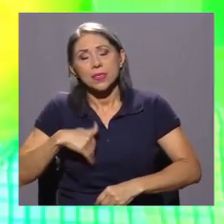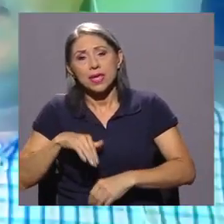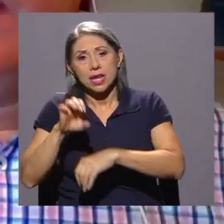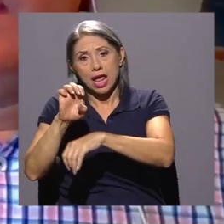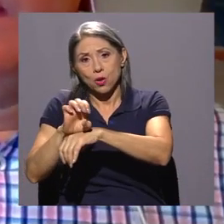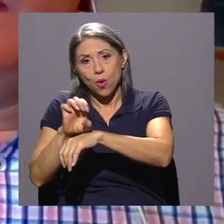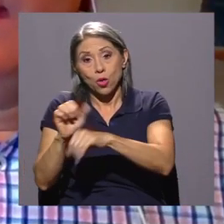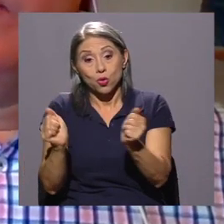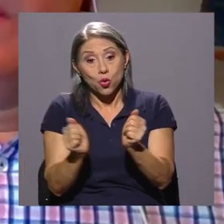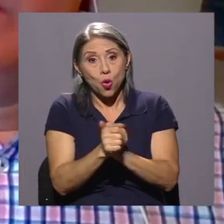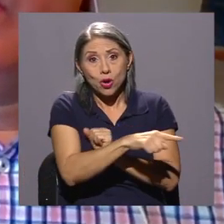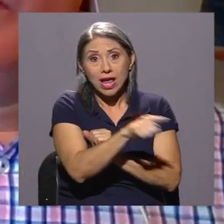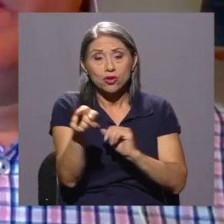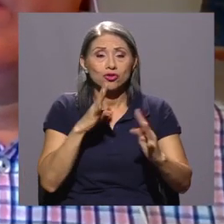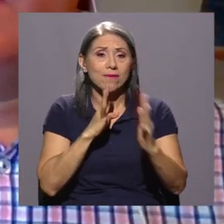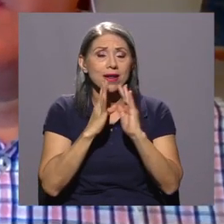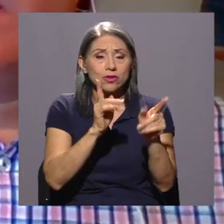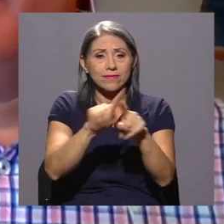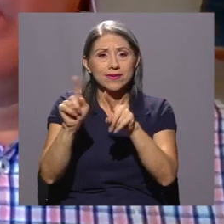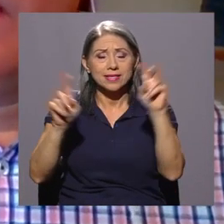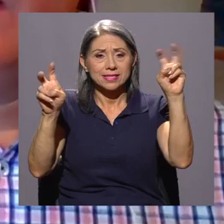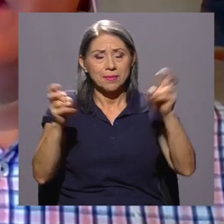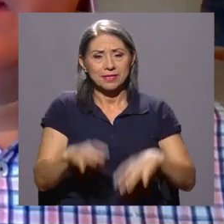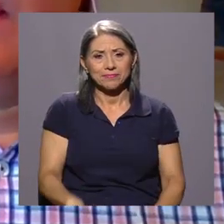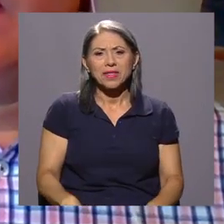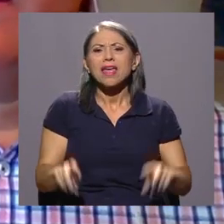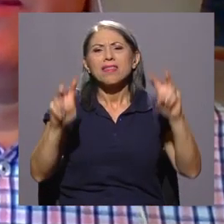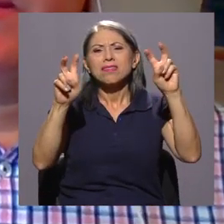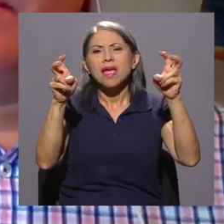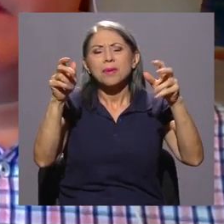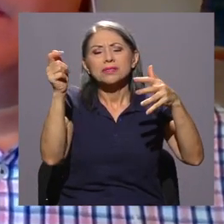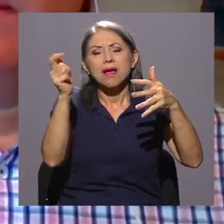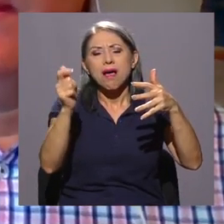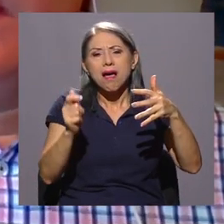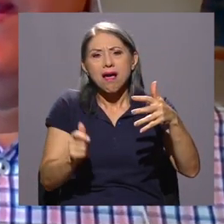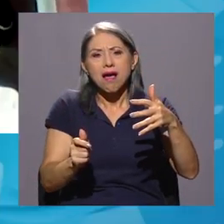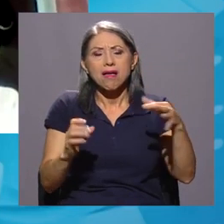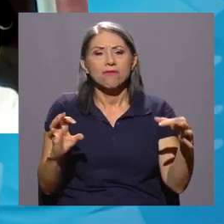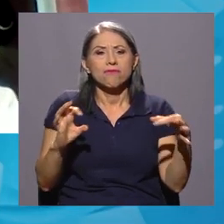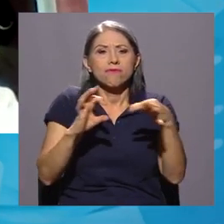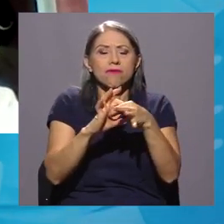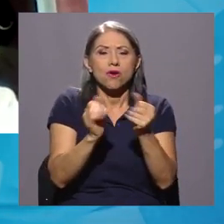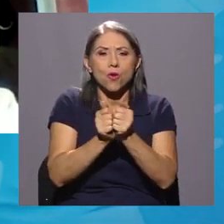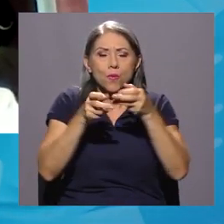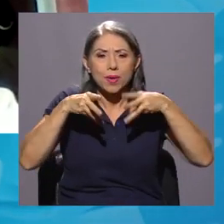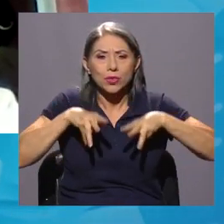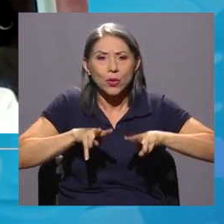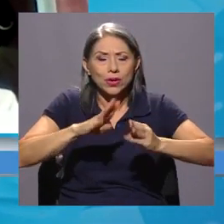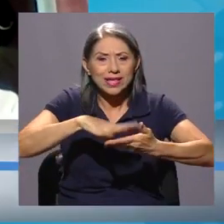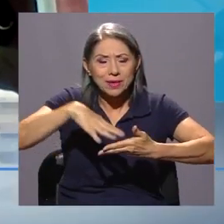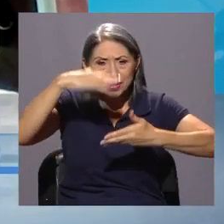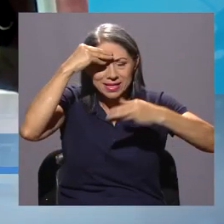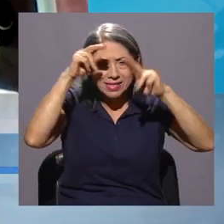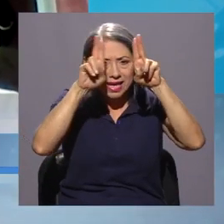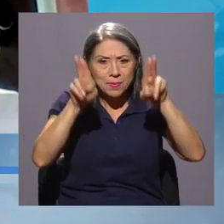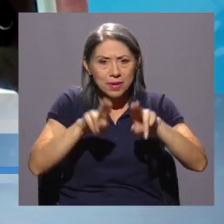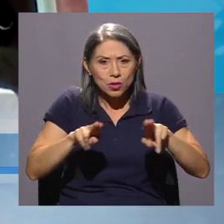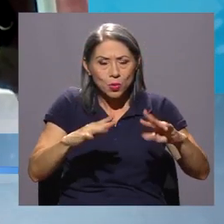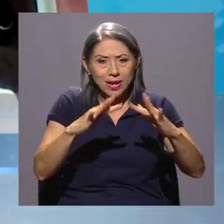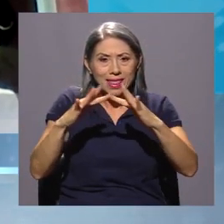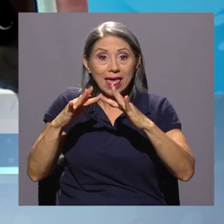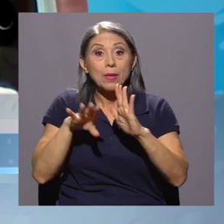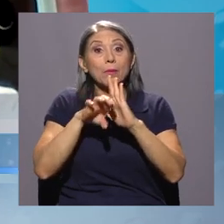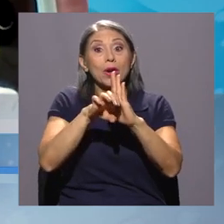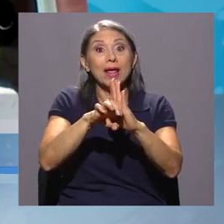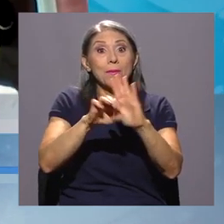con quienes se abordaron diversos contenidos de más varios que tienen que ver con metodologías de aprendizaje en virtualidad por